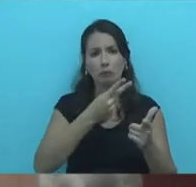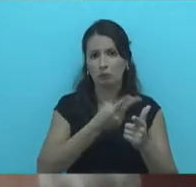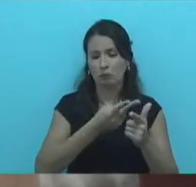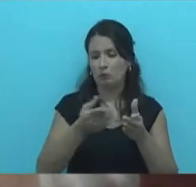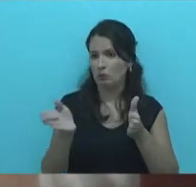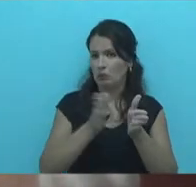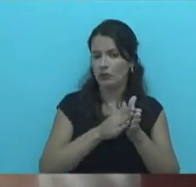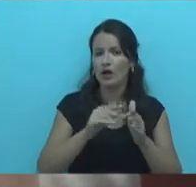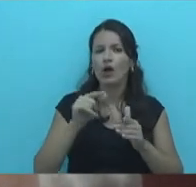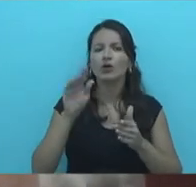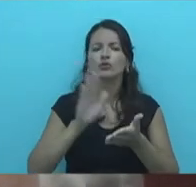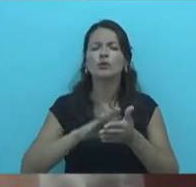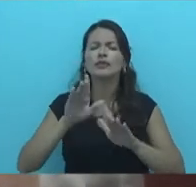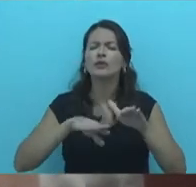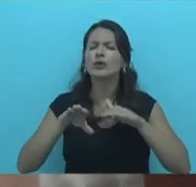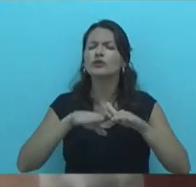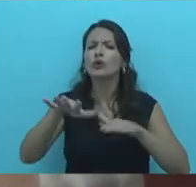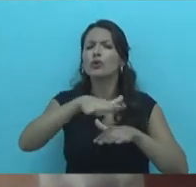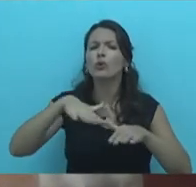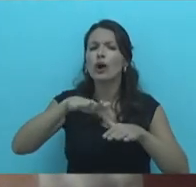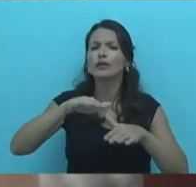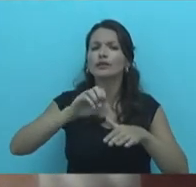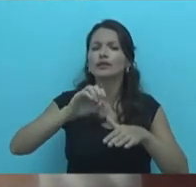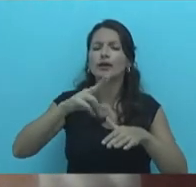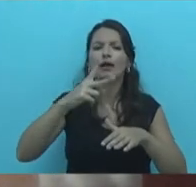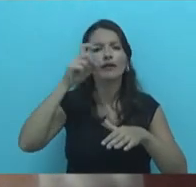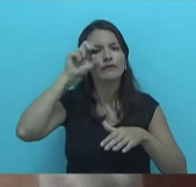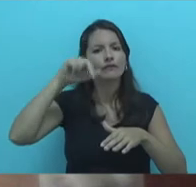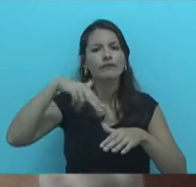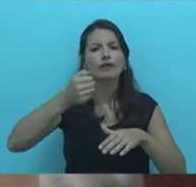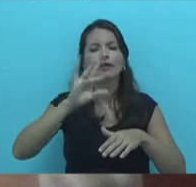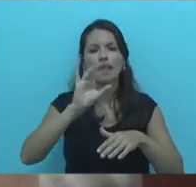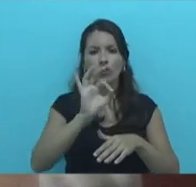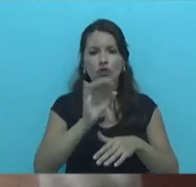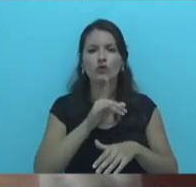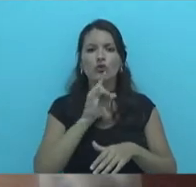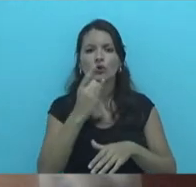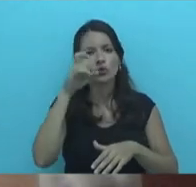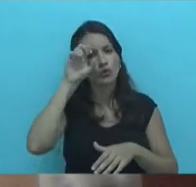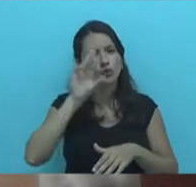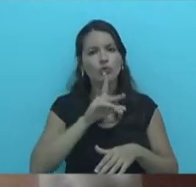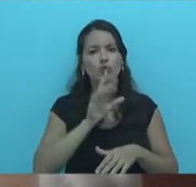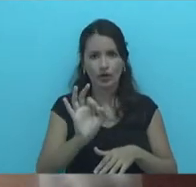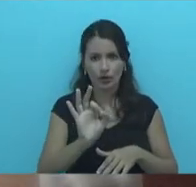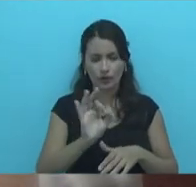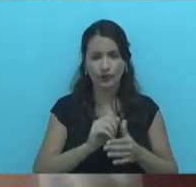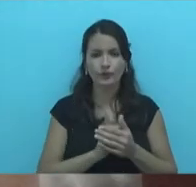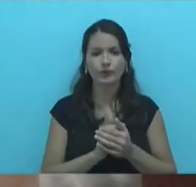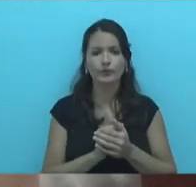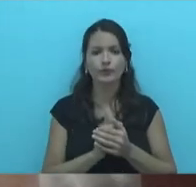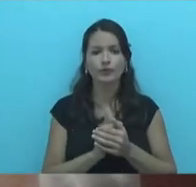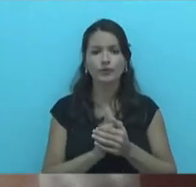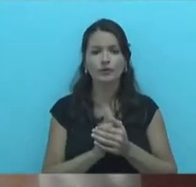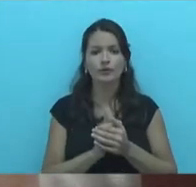ciudad de Venado Tuerto, tal como es la posibilidad de erigir la Escuela Provincial de Arte número 3 en un nuevo espacio